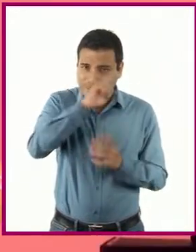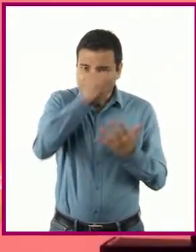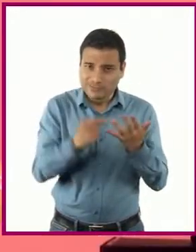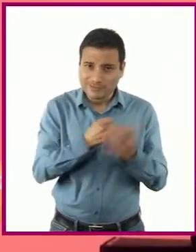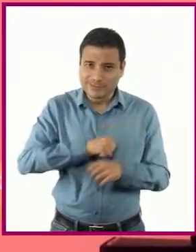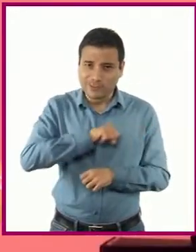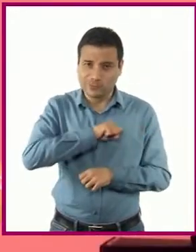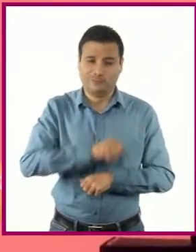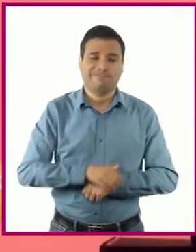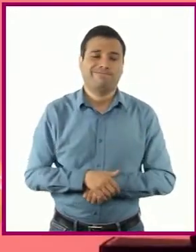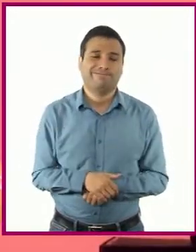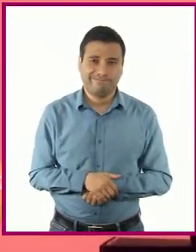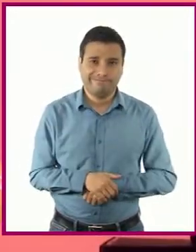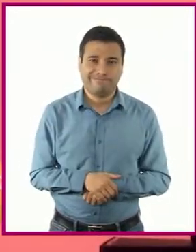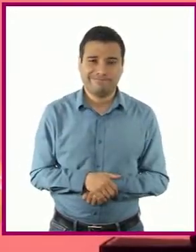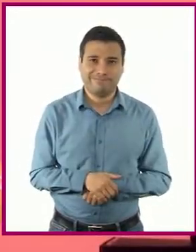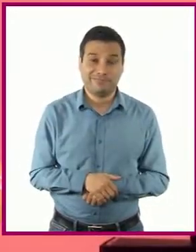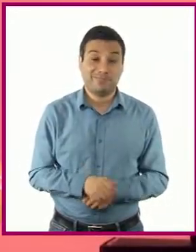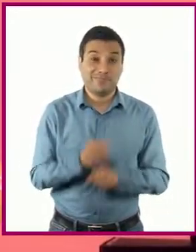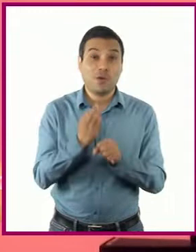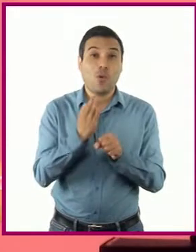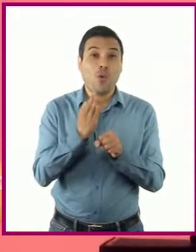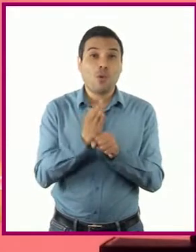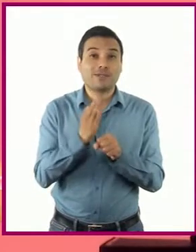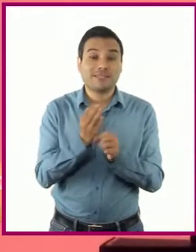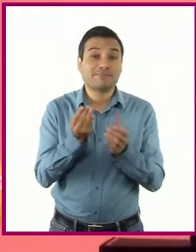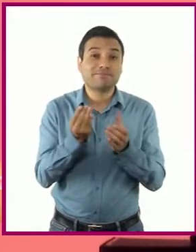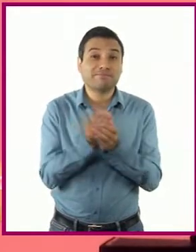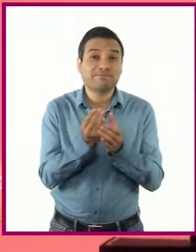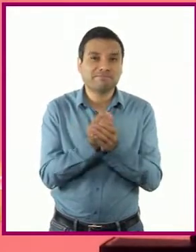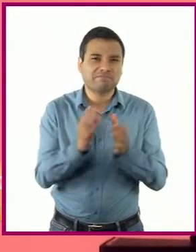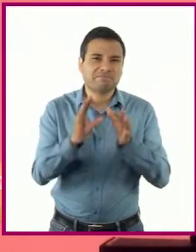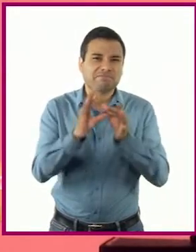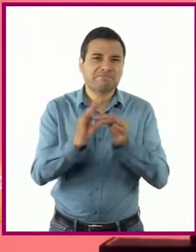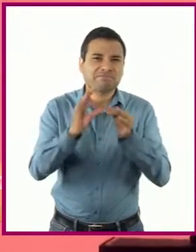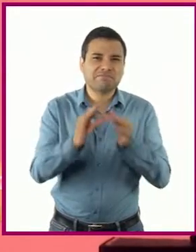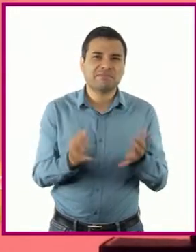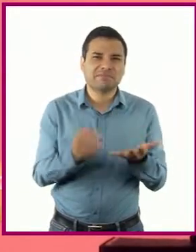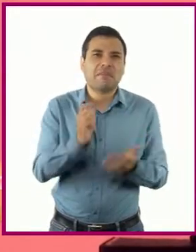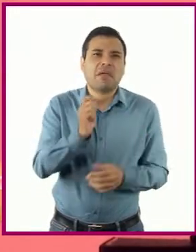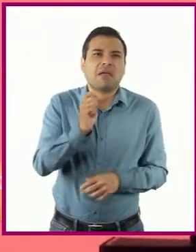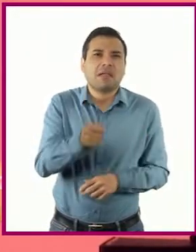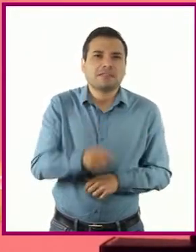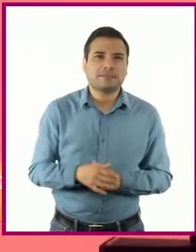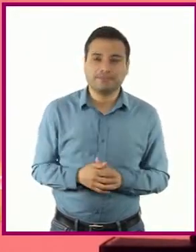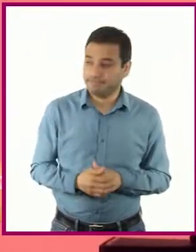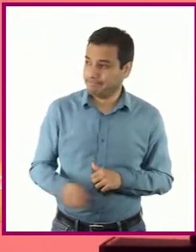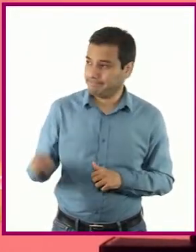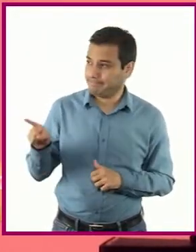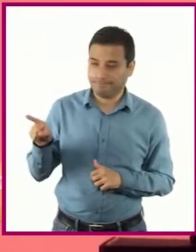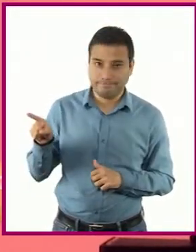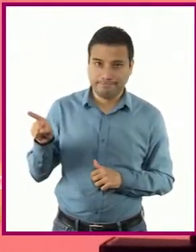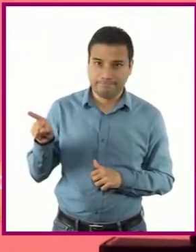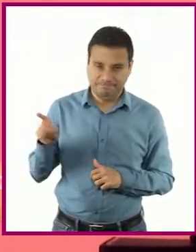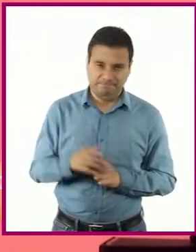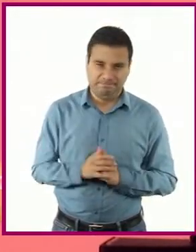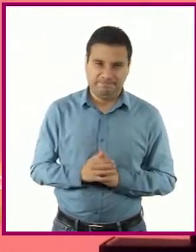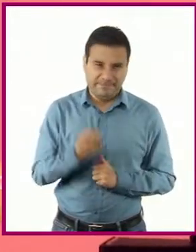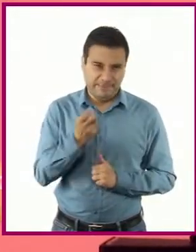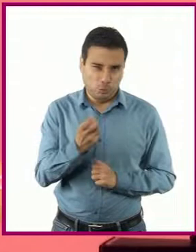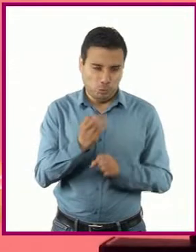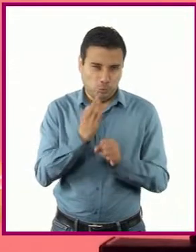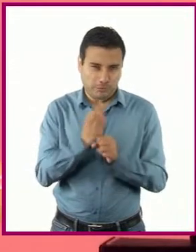contagios. En esta sesión abordaremos el aprendizaje esperado, jerarquizar información para expresar